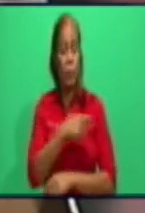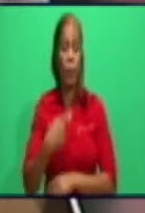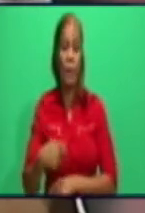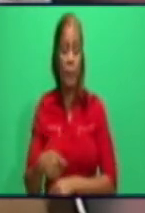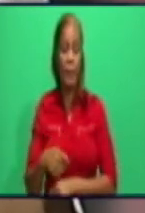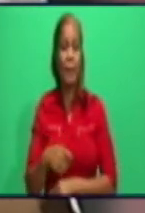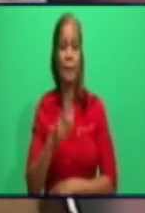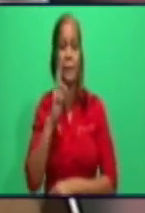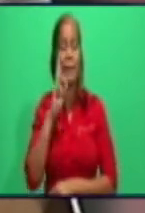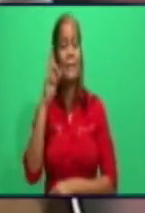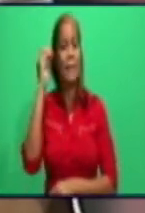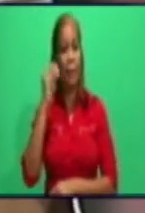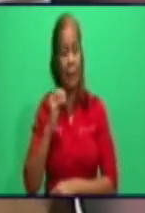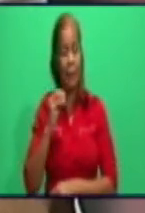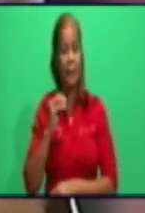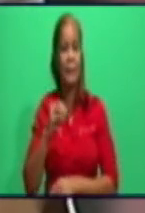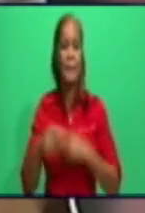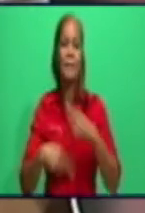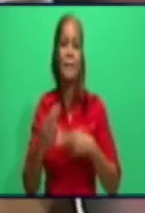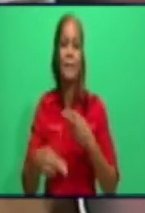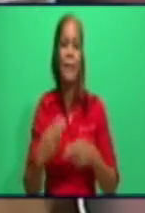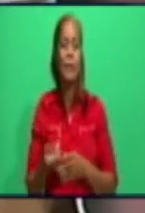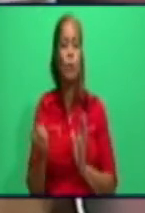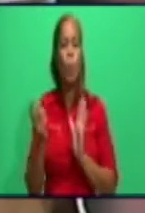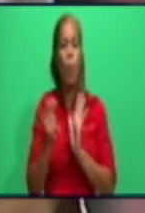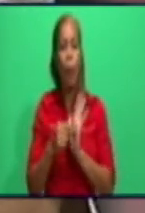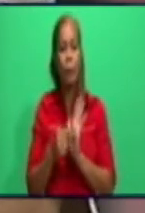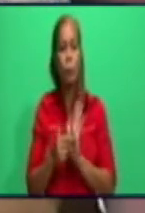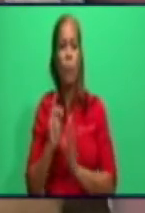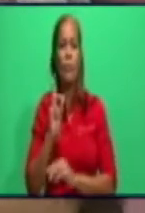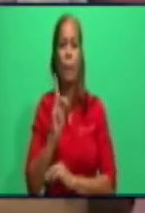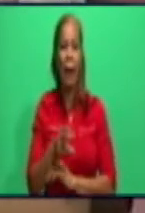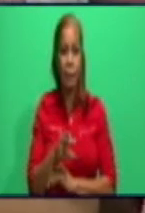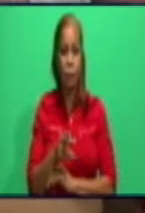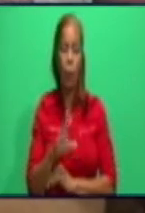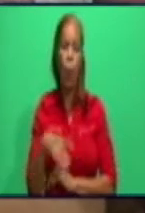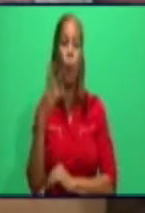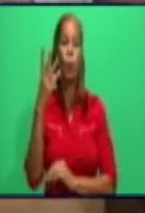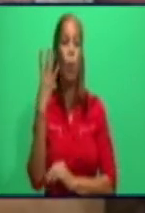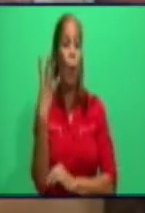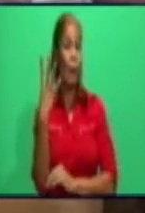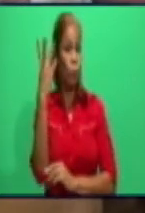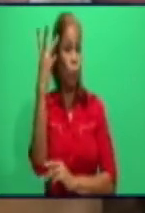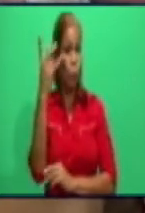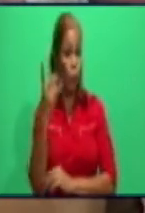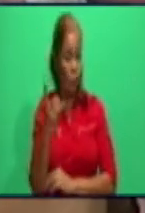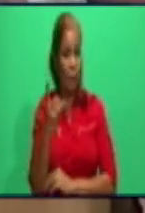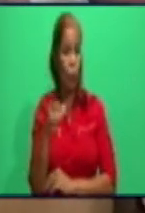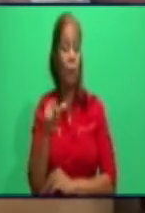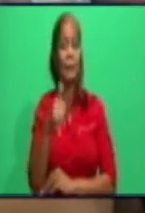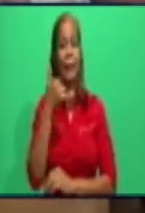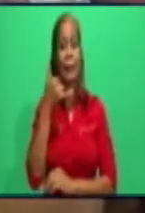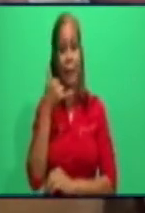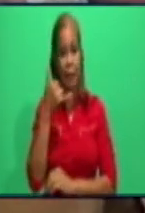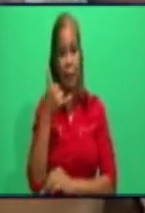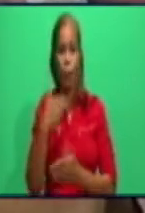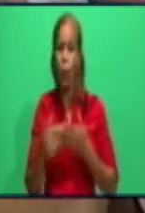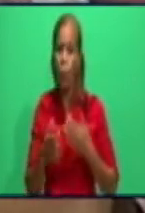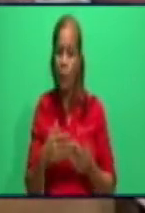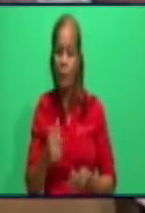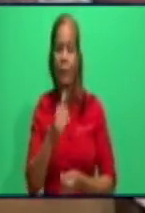un puesto de mando con 4 números telefónicos que le pedimos que cualquier dificultad, tanto en